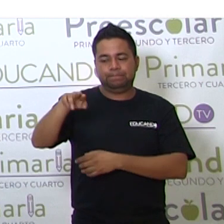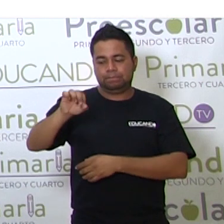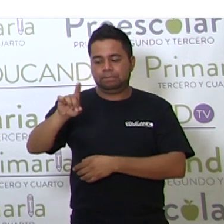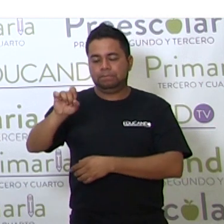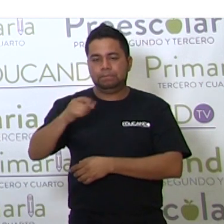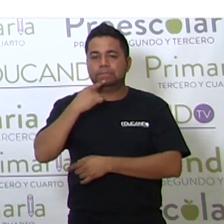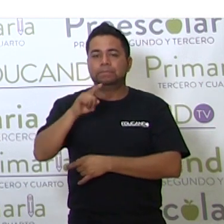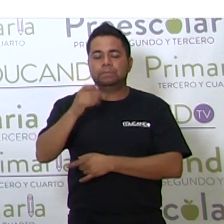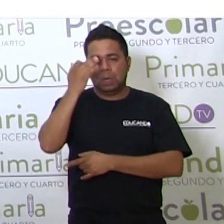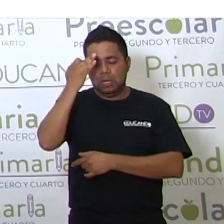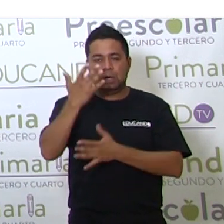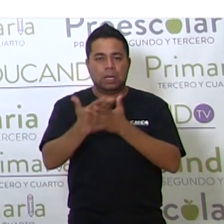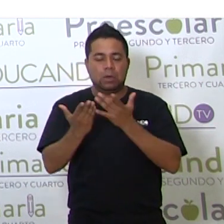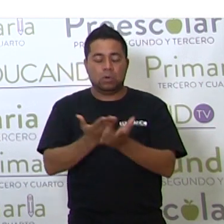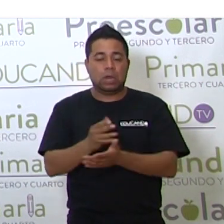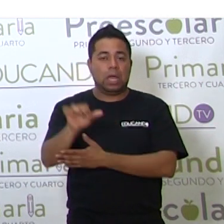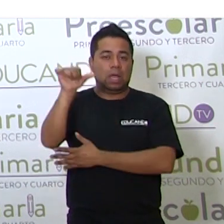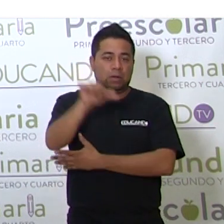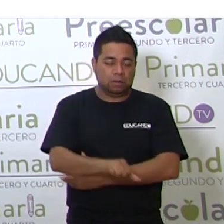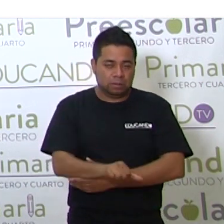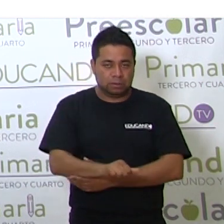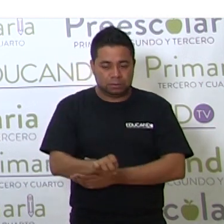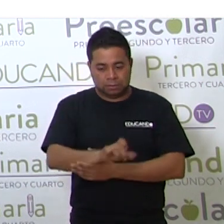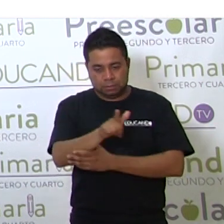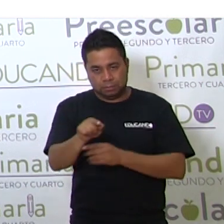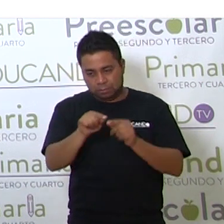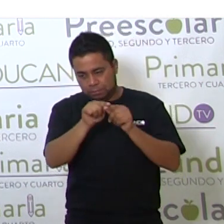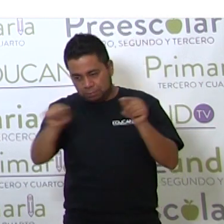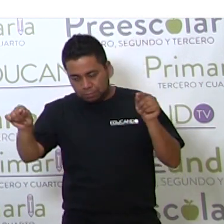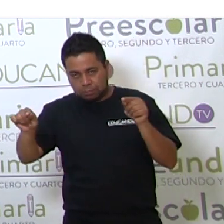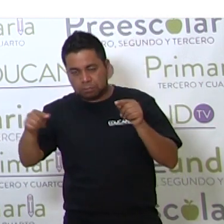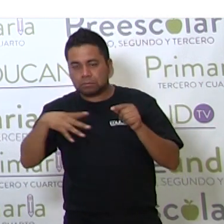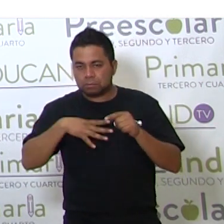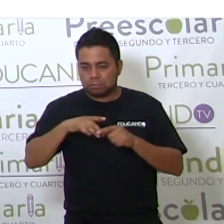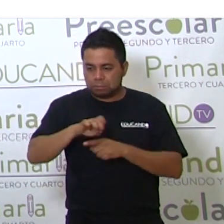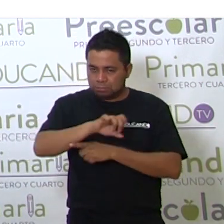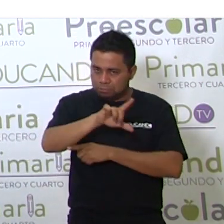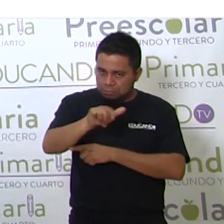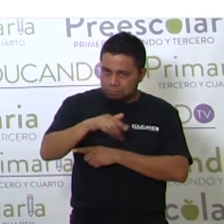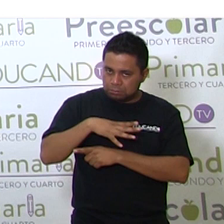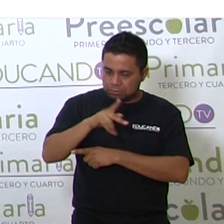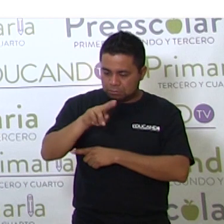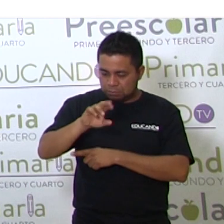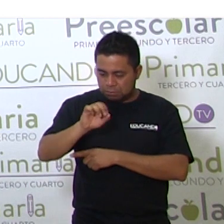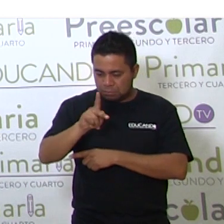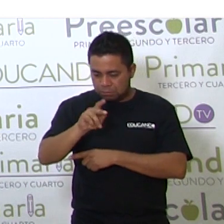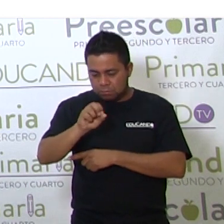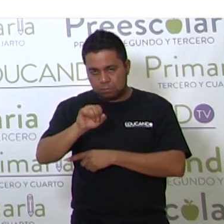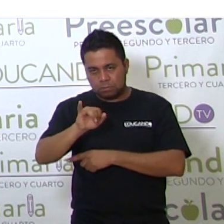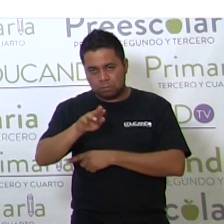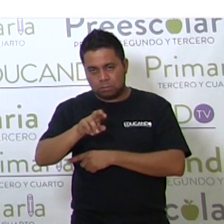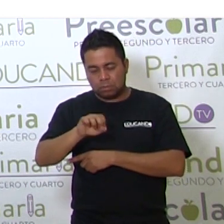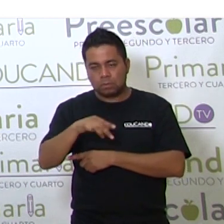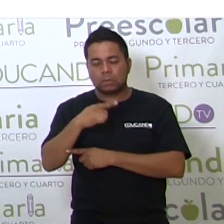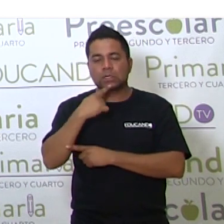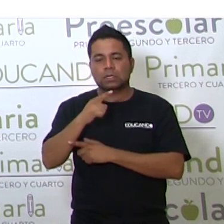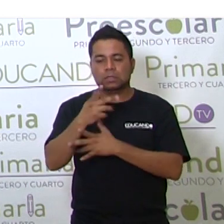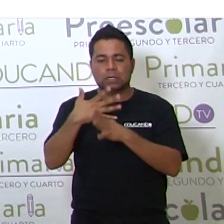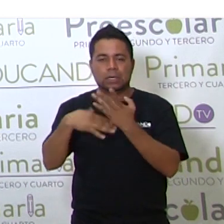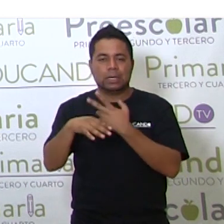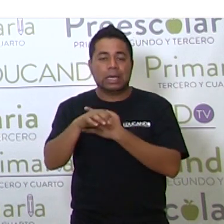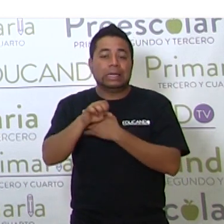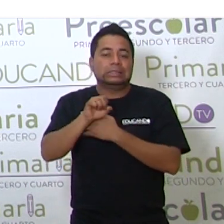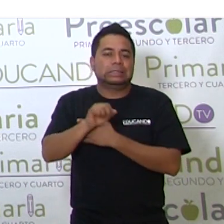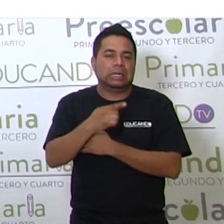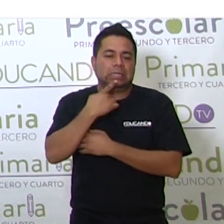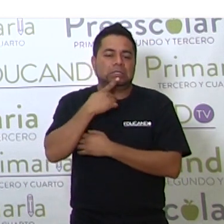tiempo moderno, hoy. Una línea y luego una proposición que dice se decía también.